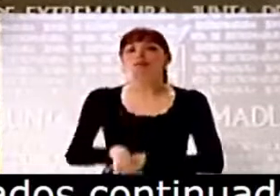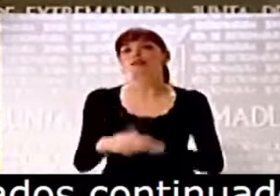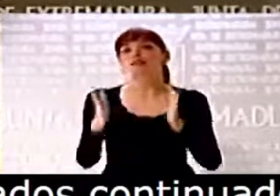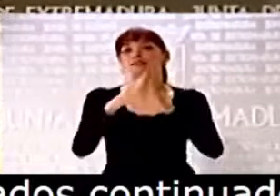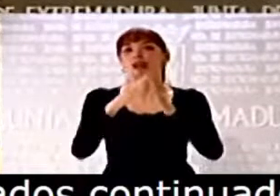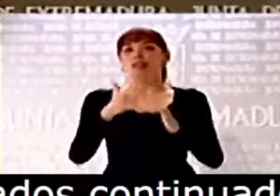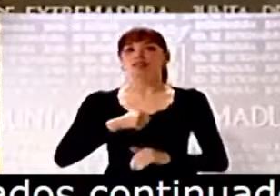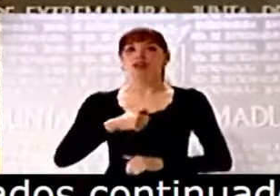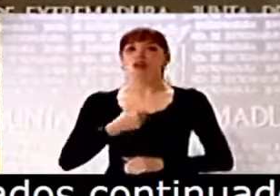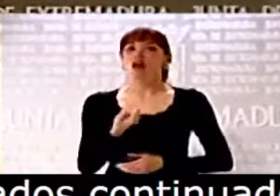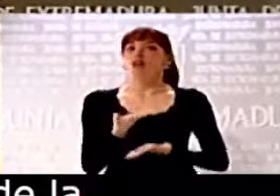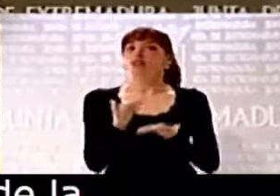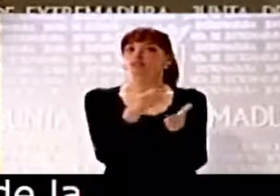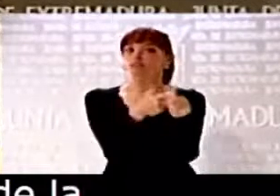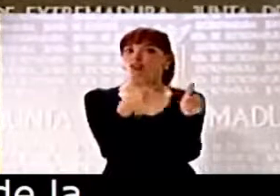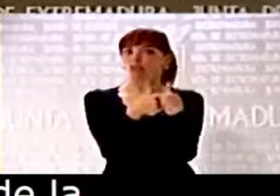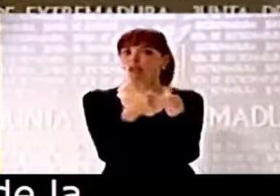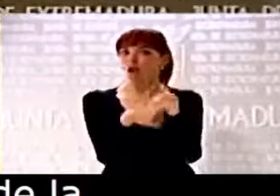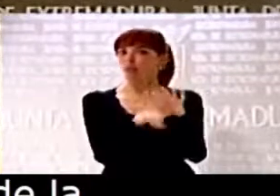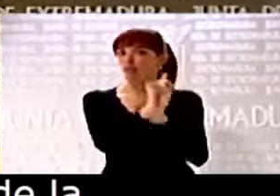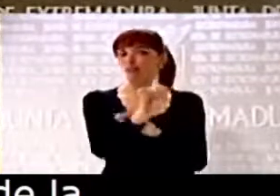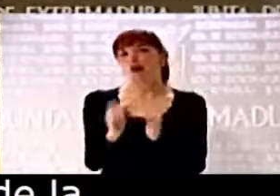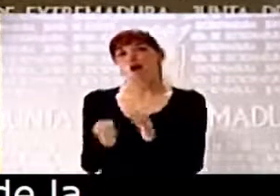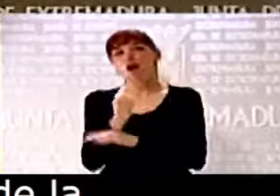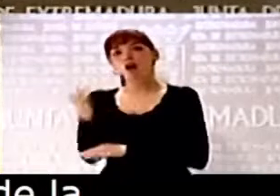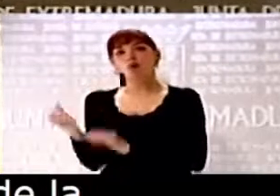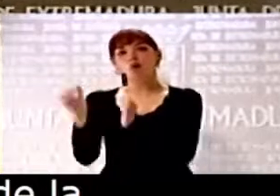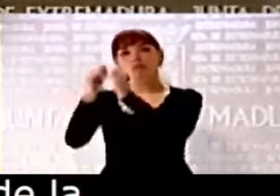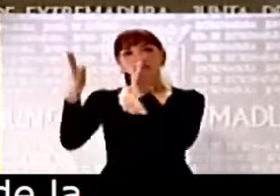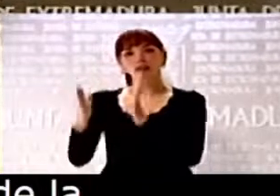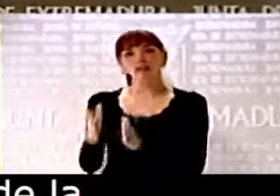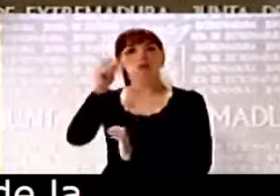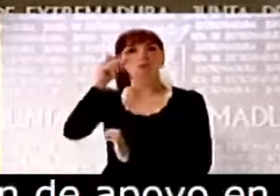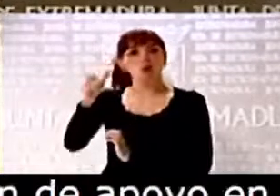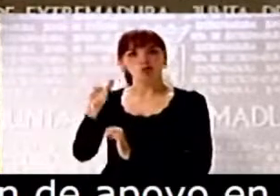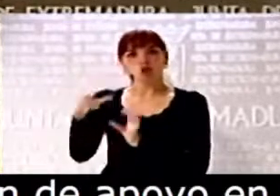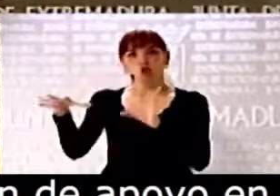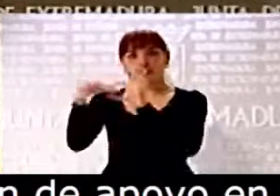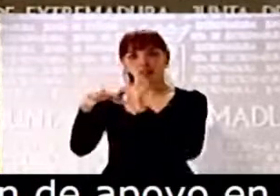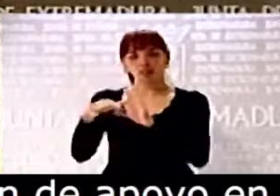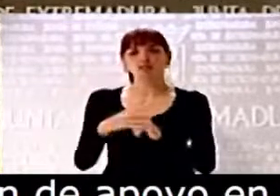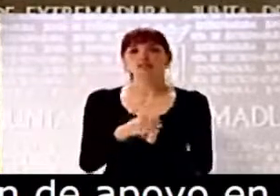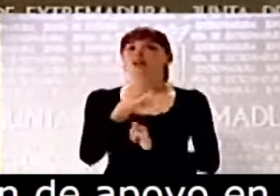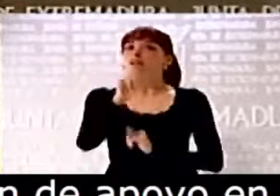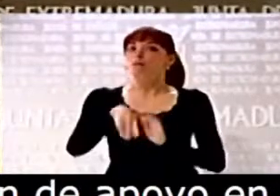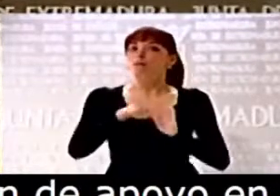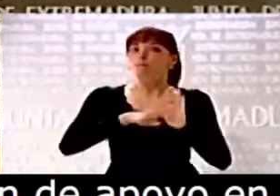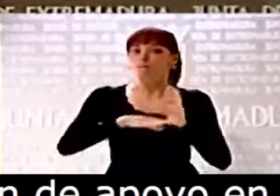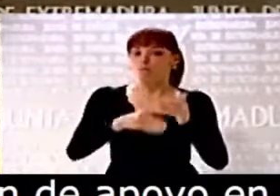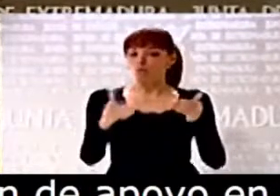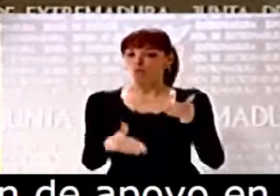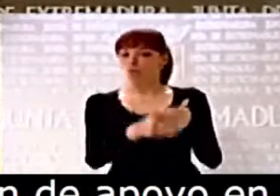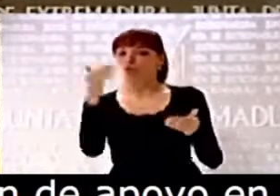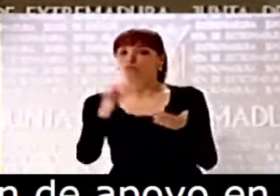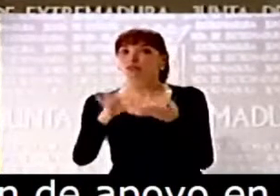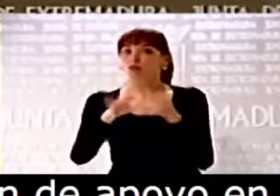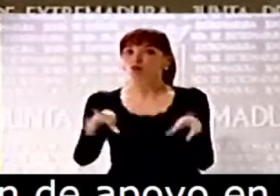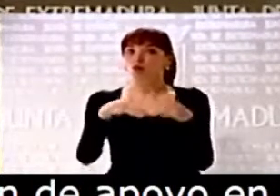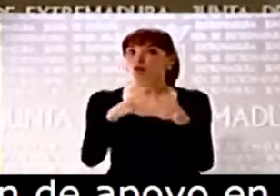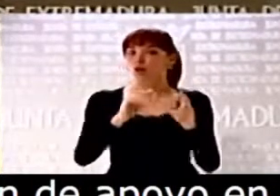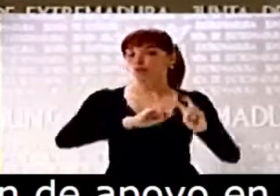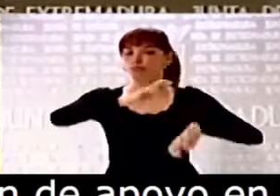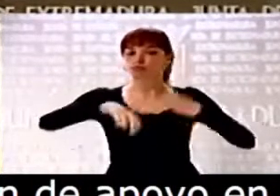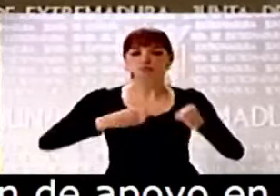avanzada, para la prestación de apoyos en viviendas conectadas en entornos rurales y un plan de modernización de los servicios sociales para